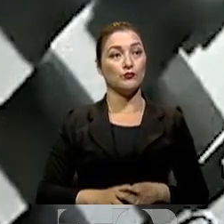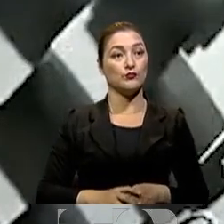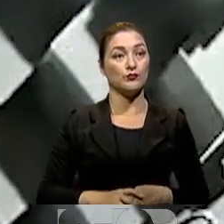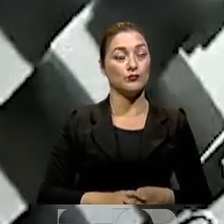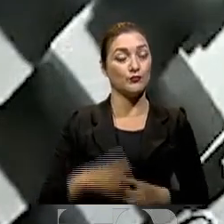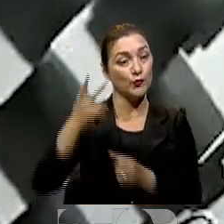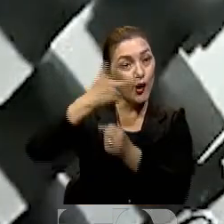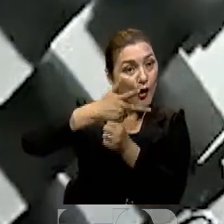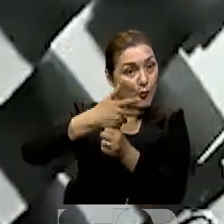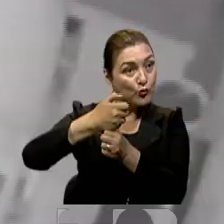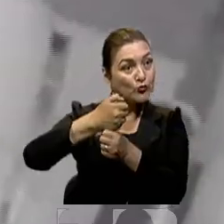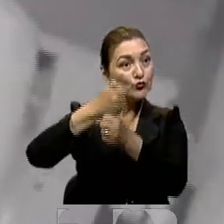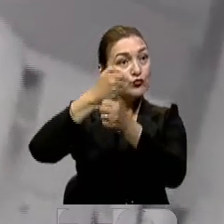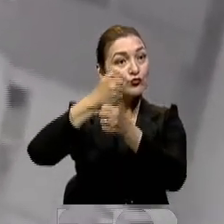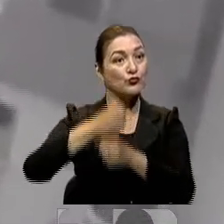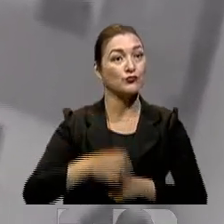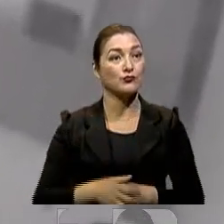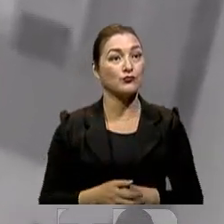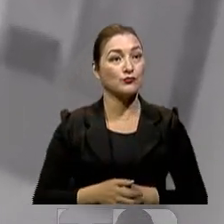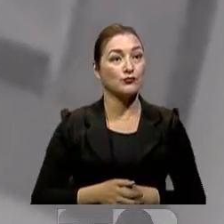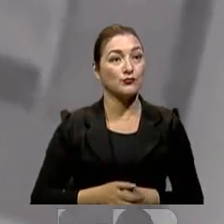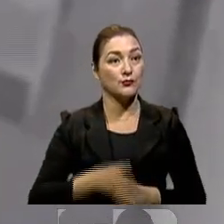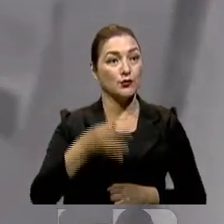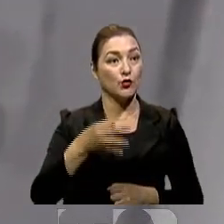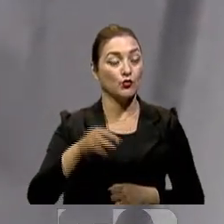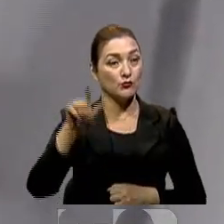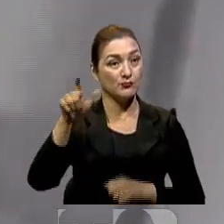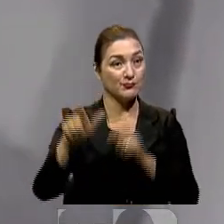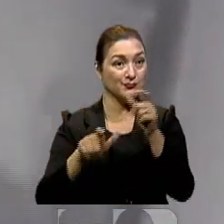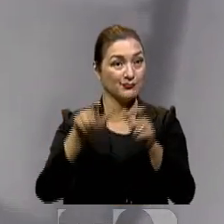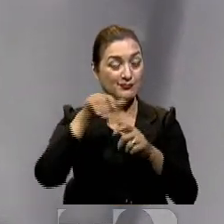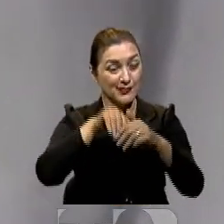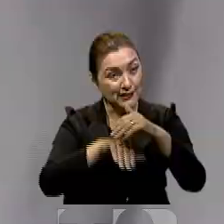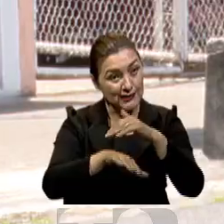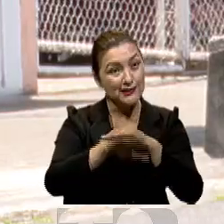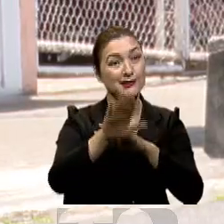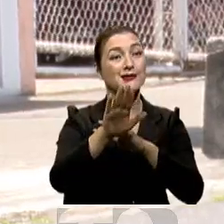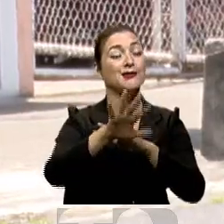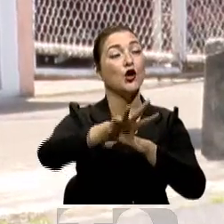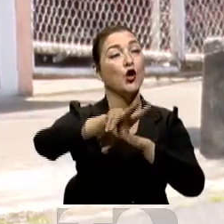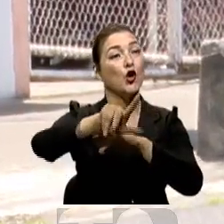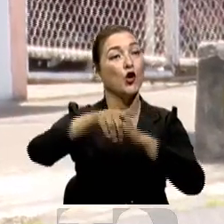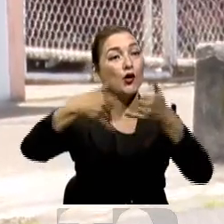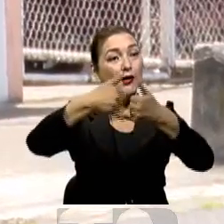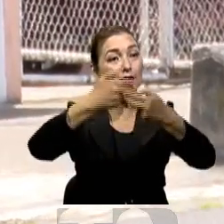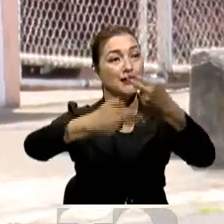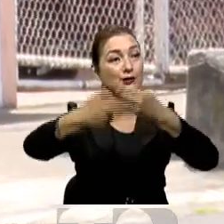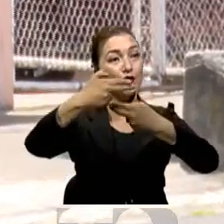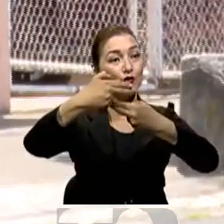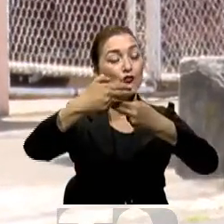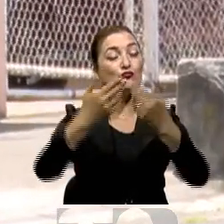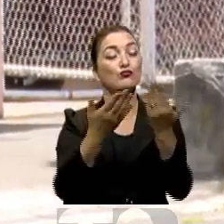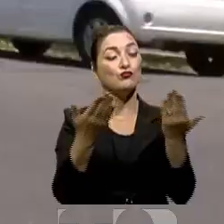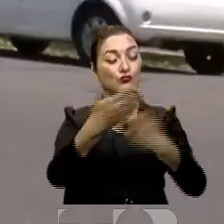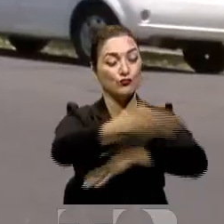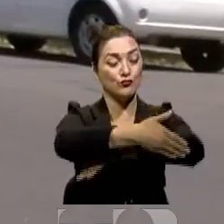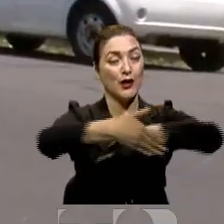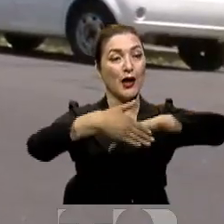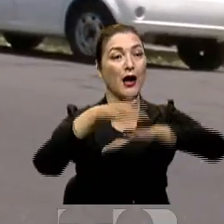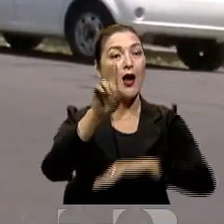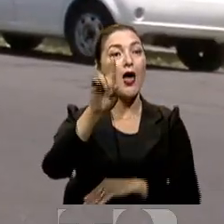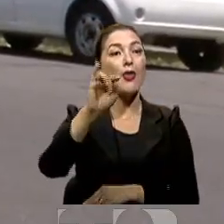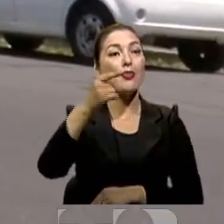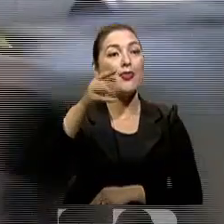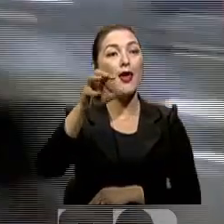Mediante cámaras de seguridad, quedó registrado el momento en que los sujetos ingresan a robar a este local comercial, ubicado en la avenida Diego de